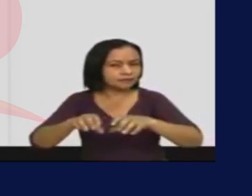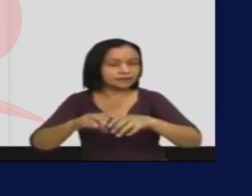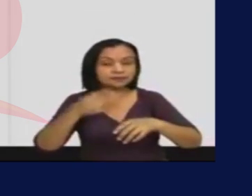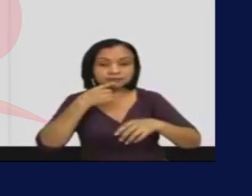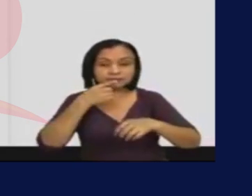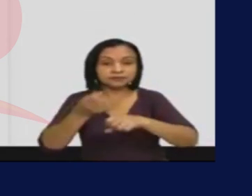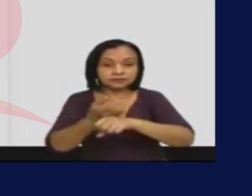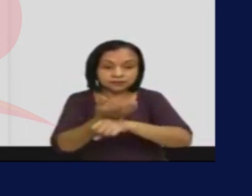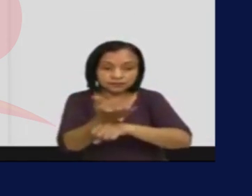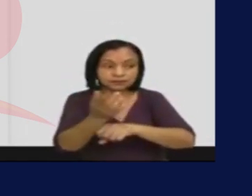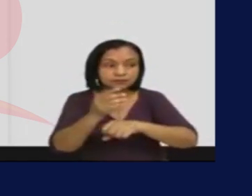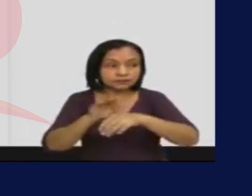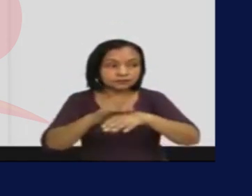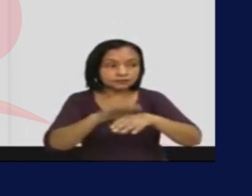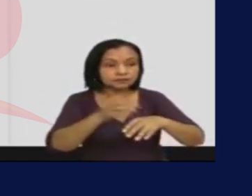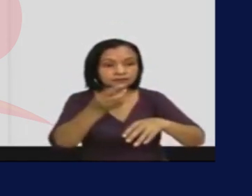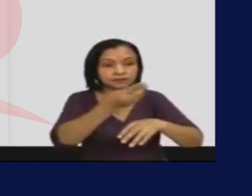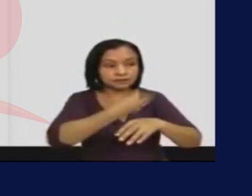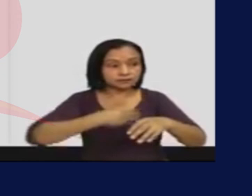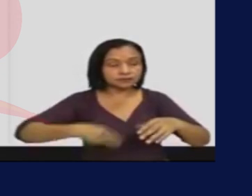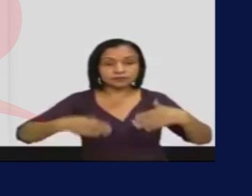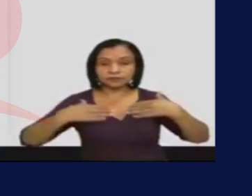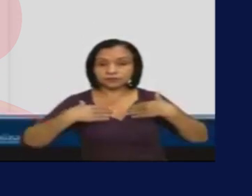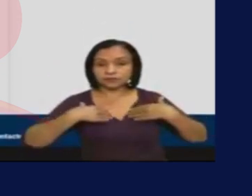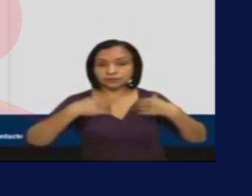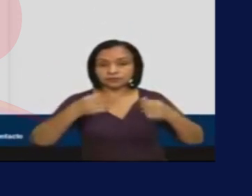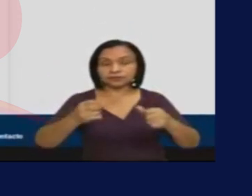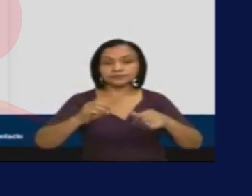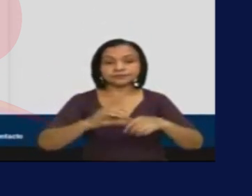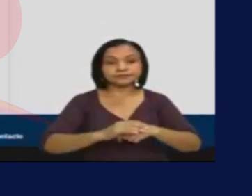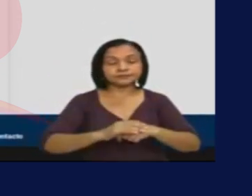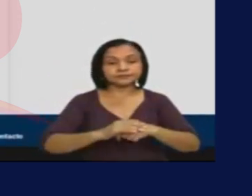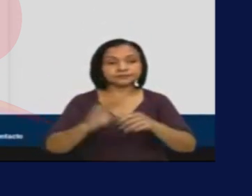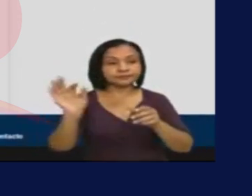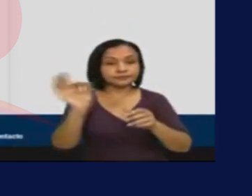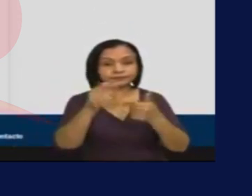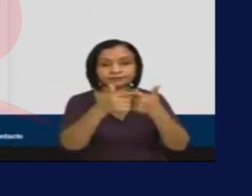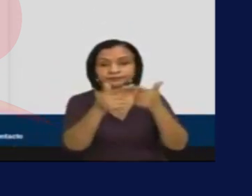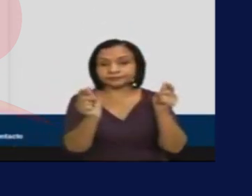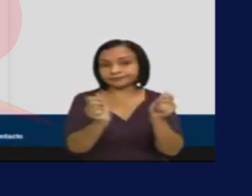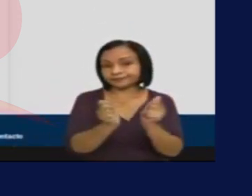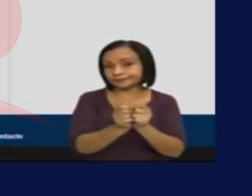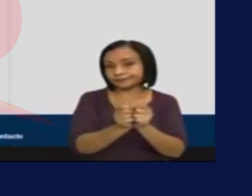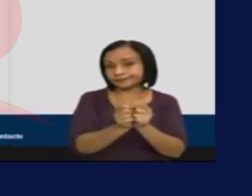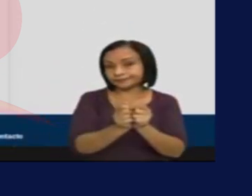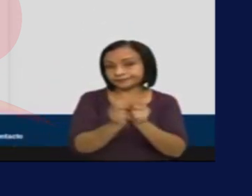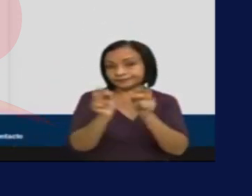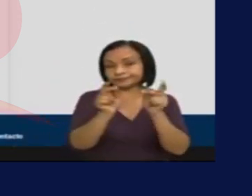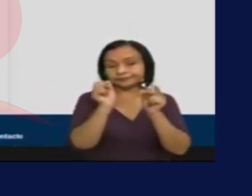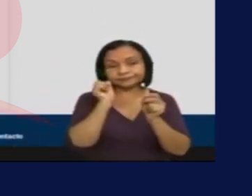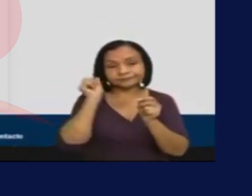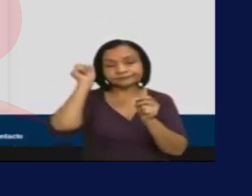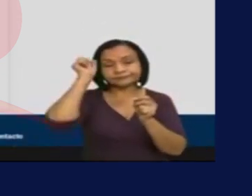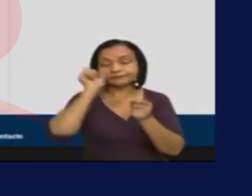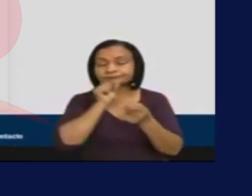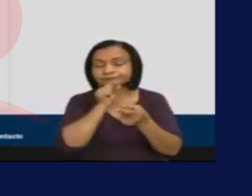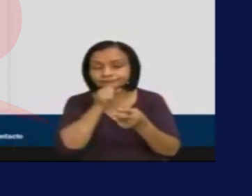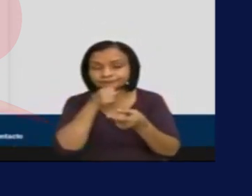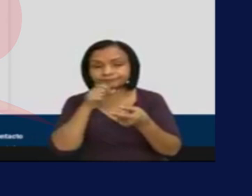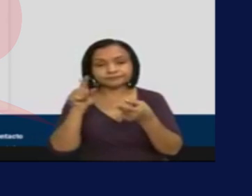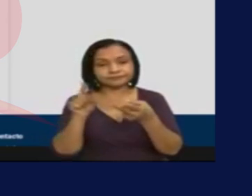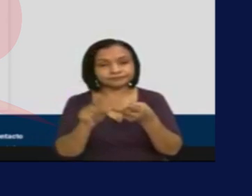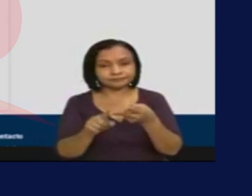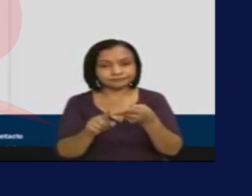Recomienda, ¿verdad?, el Ministerio de Salud, que las personas que forman parte de los grupos de riesgo, como adultos mayores o